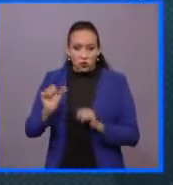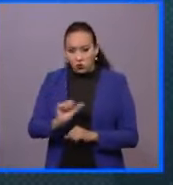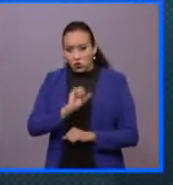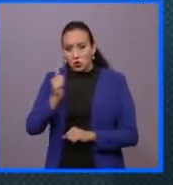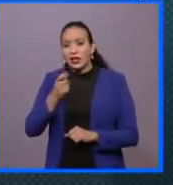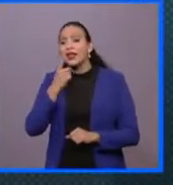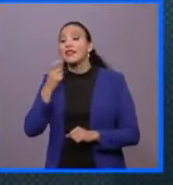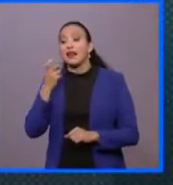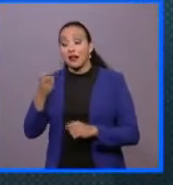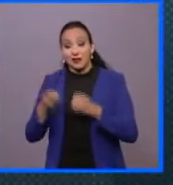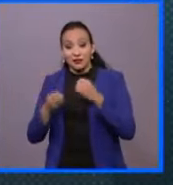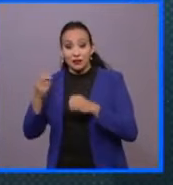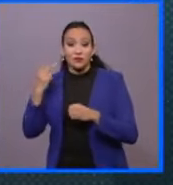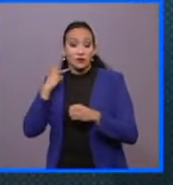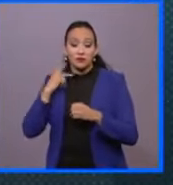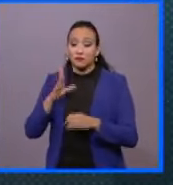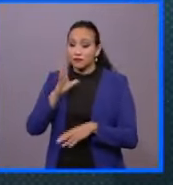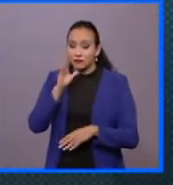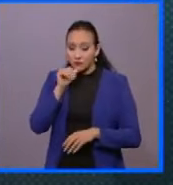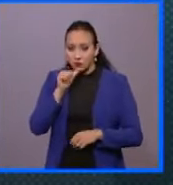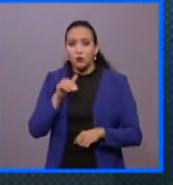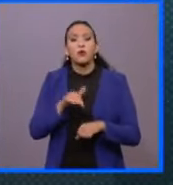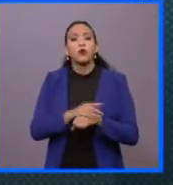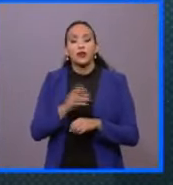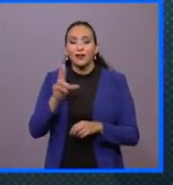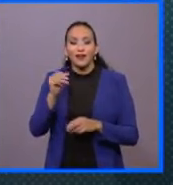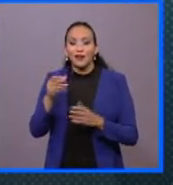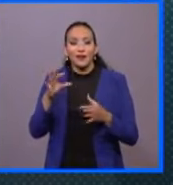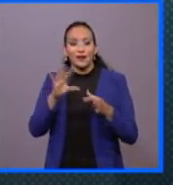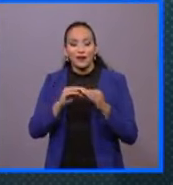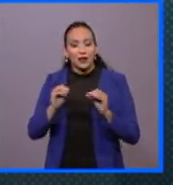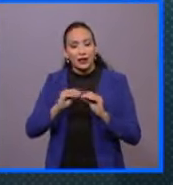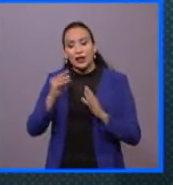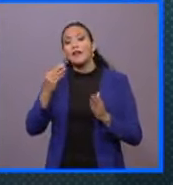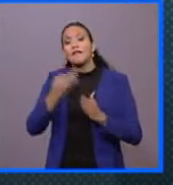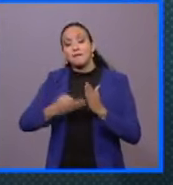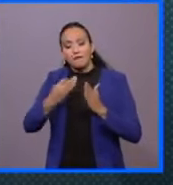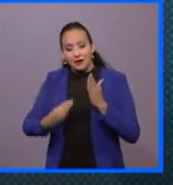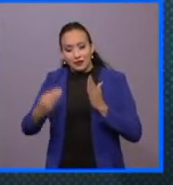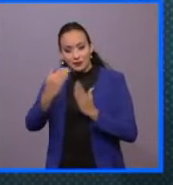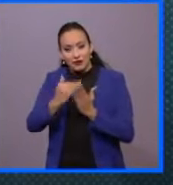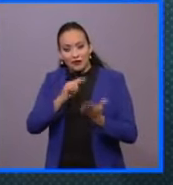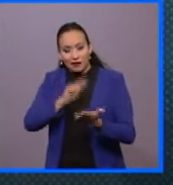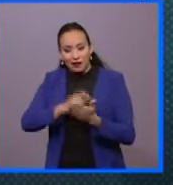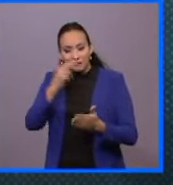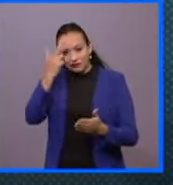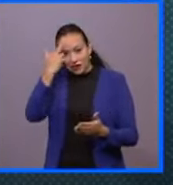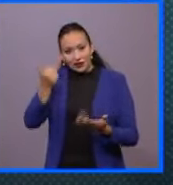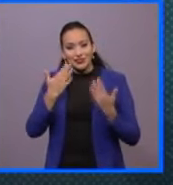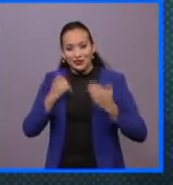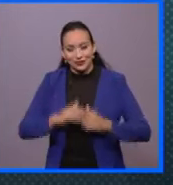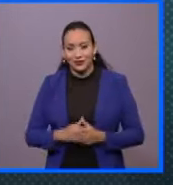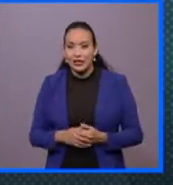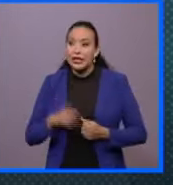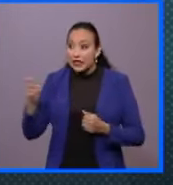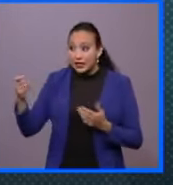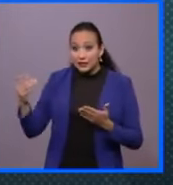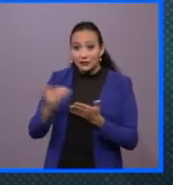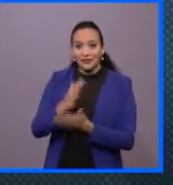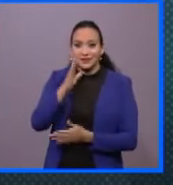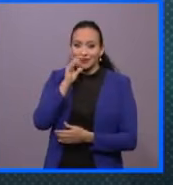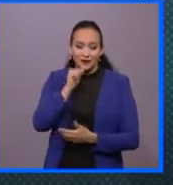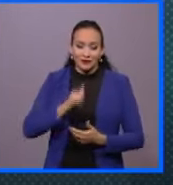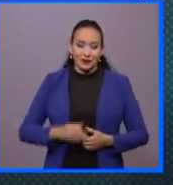declare improcedente el juicio político al no actualizarse los supuestos constitucionales y legales que habilitan el ejercicio de esta